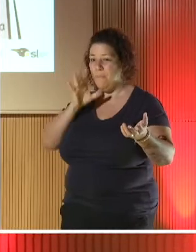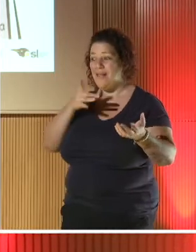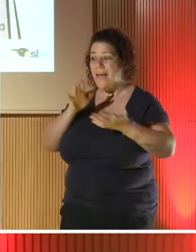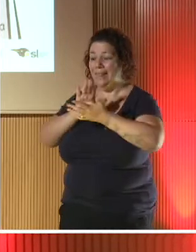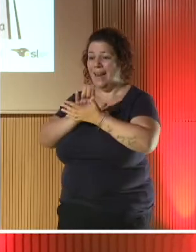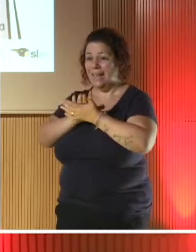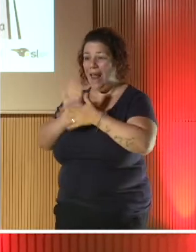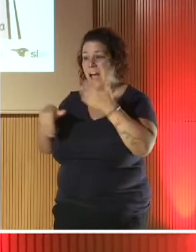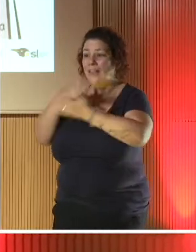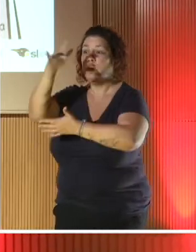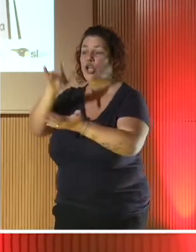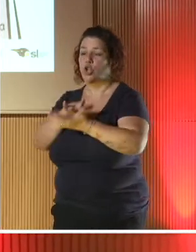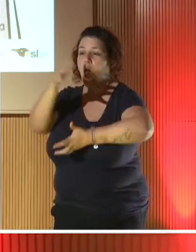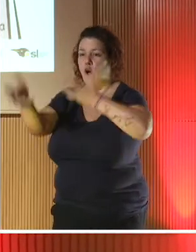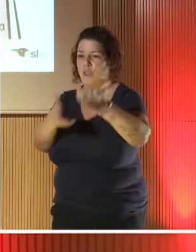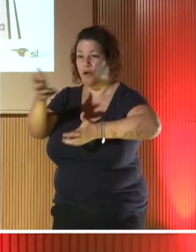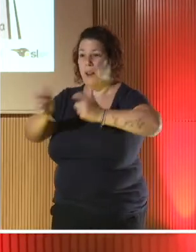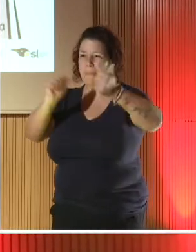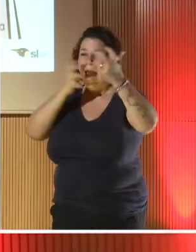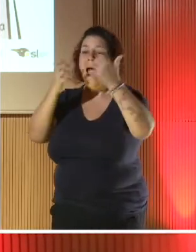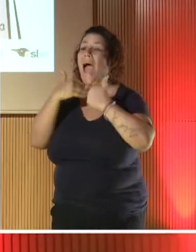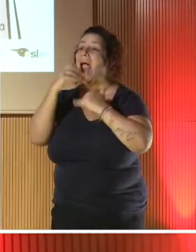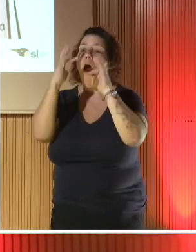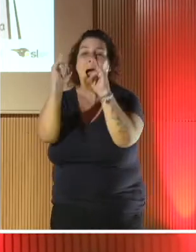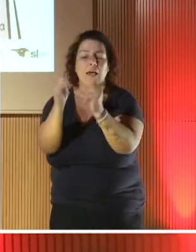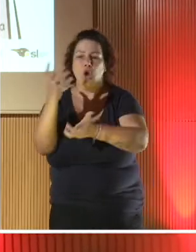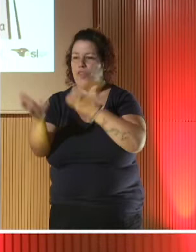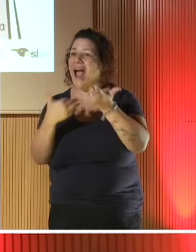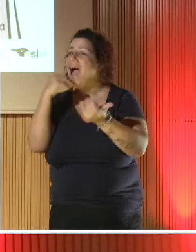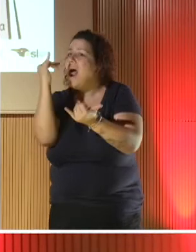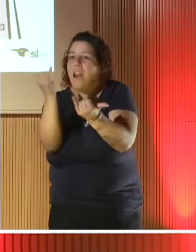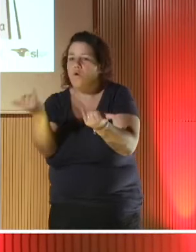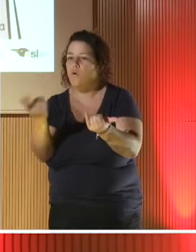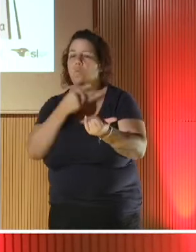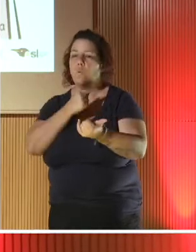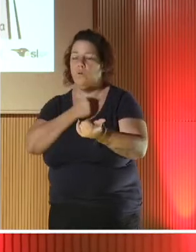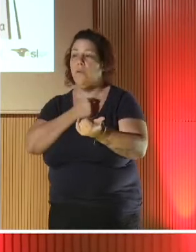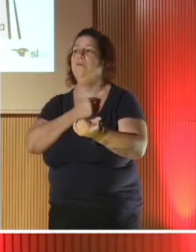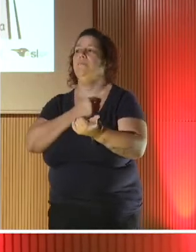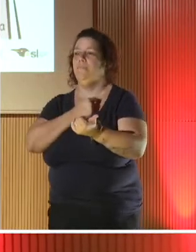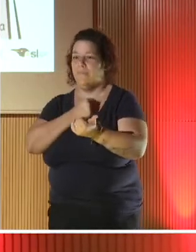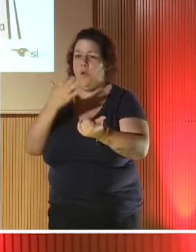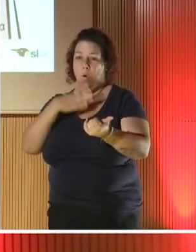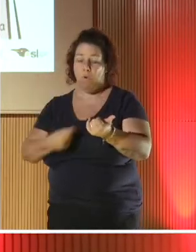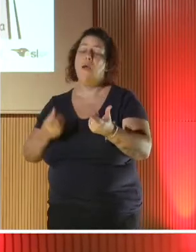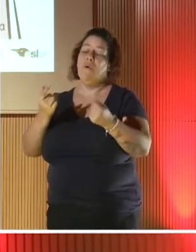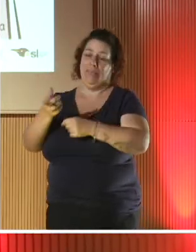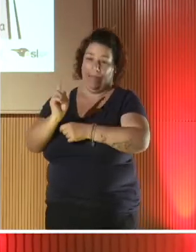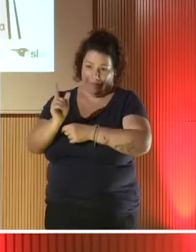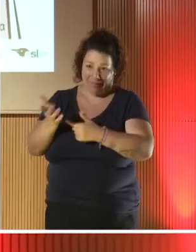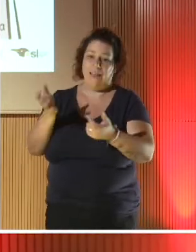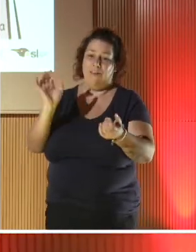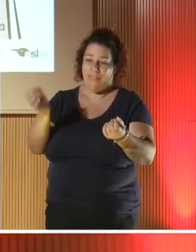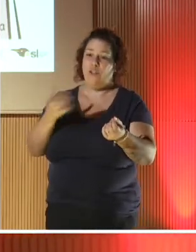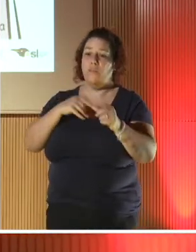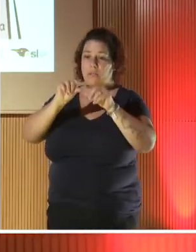hasta que hemos ido a la cocina y en la cocina ha empezado a chillar. ¿Algo habrá en la cocina que le guste? Y efectivamente en Murcia somos muy de salchicha seca y había un